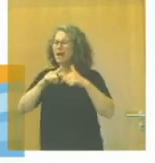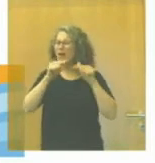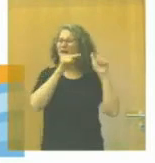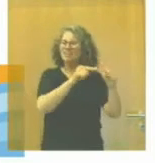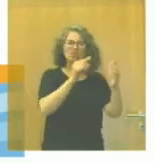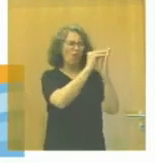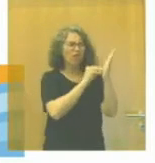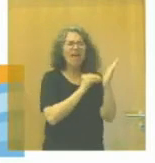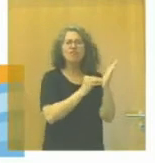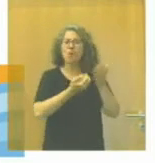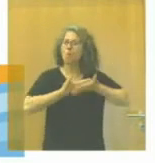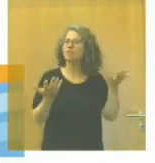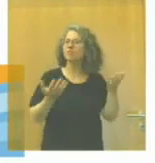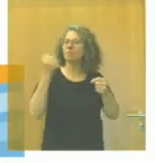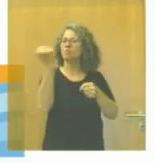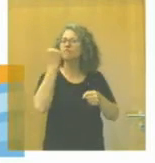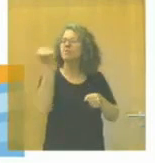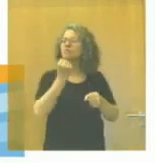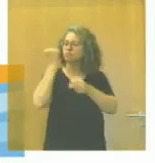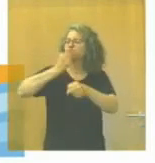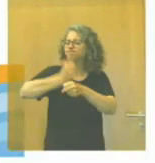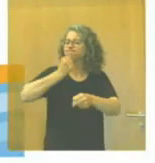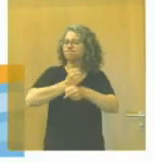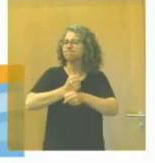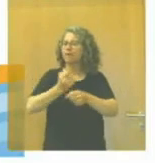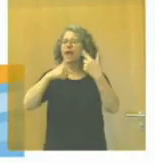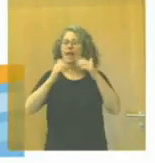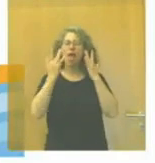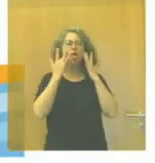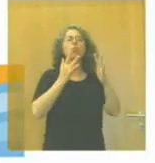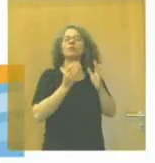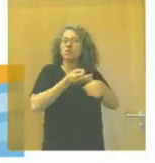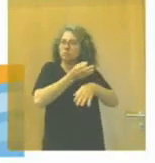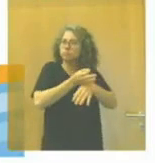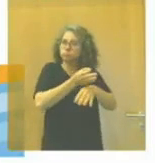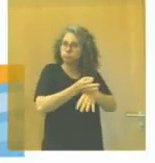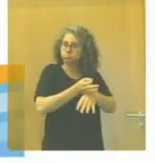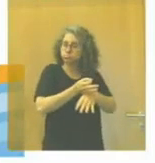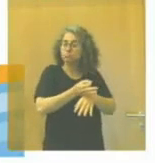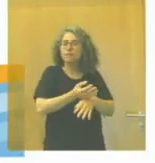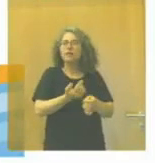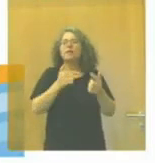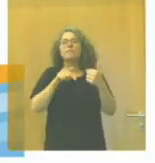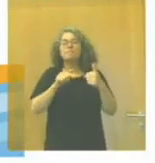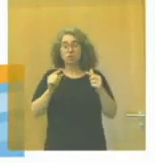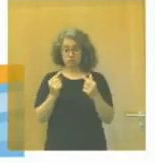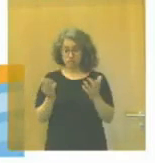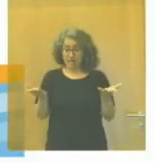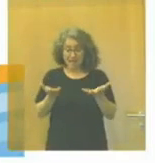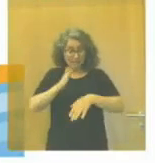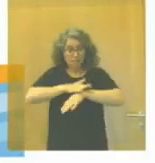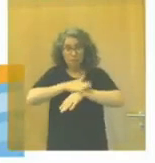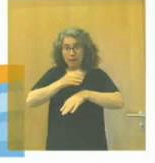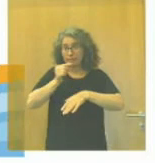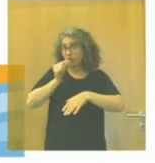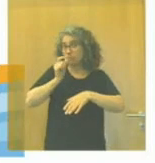de la importancia de trabajar fuertemente los factores educativos. En el transcurso de estos minutos,